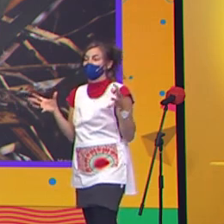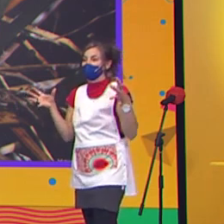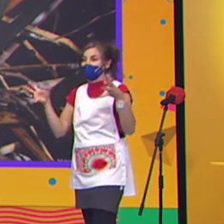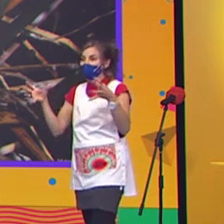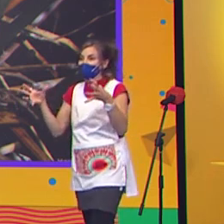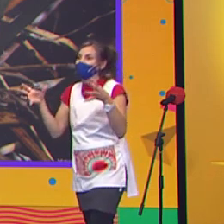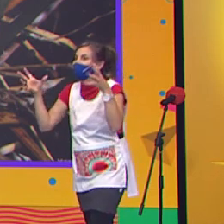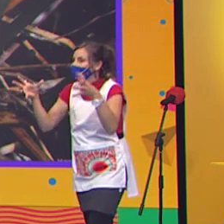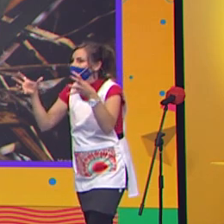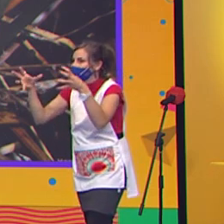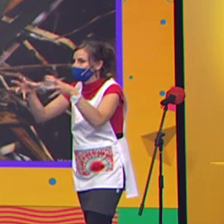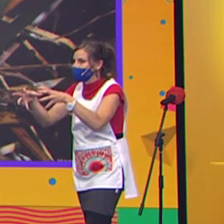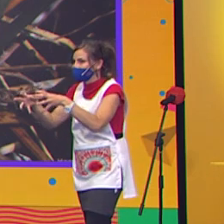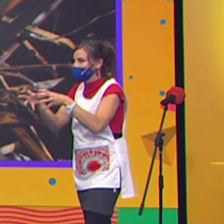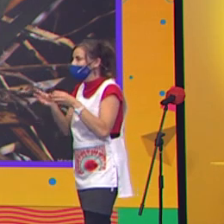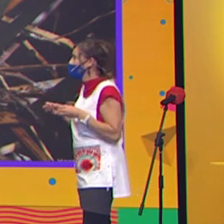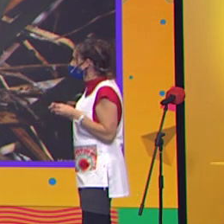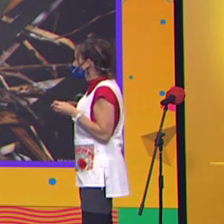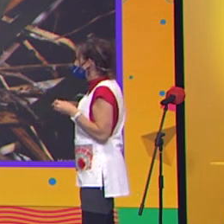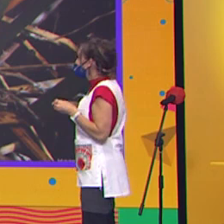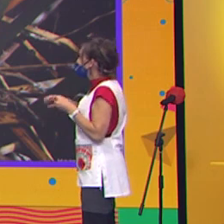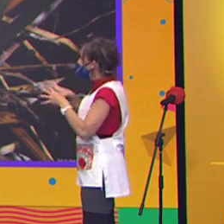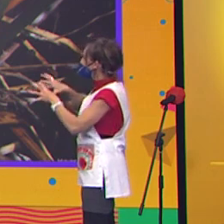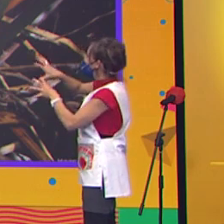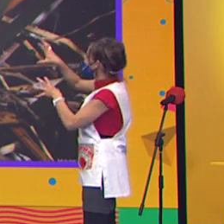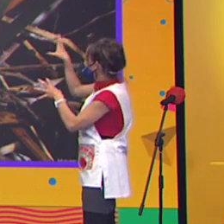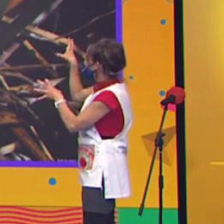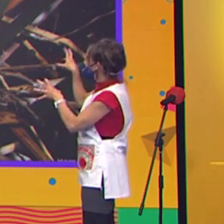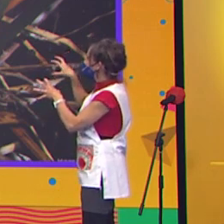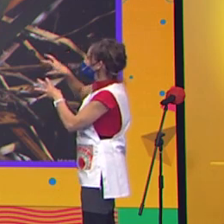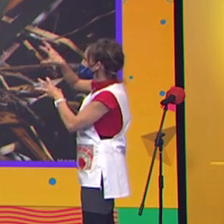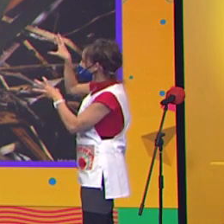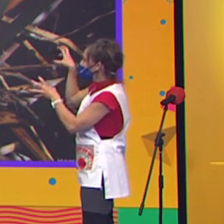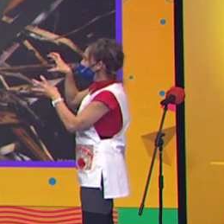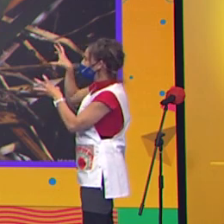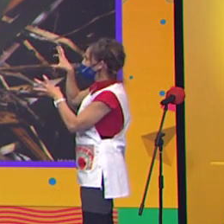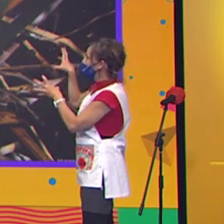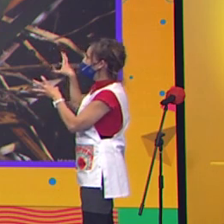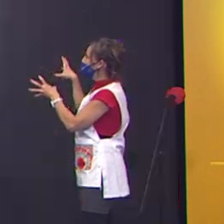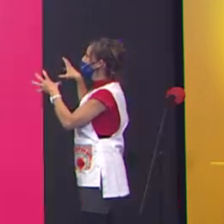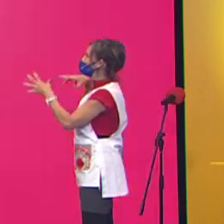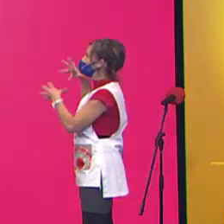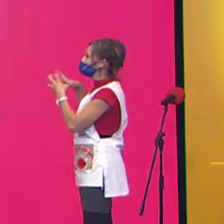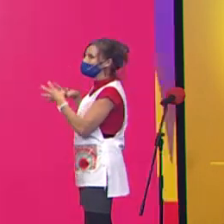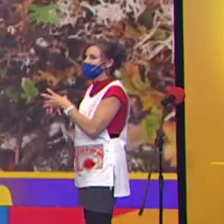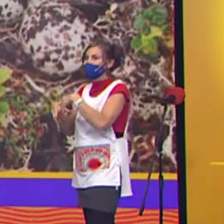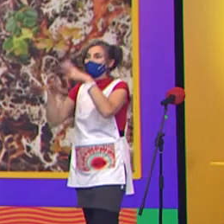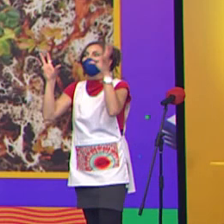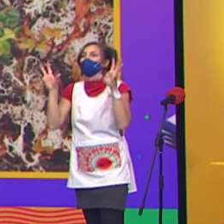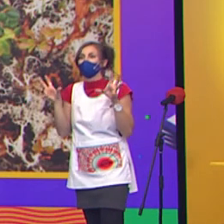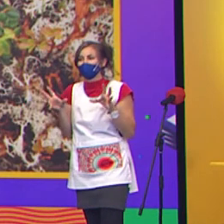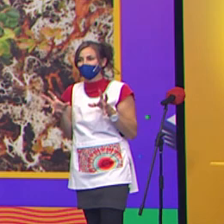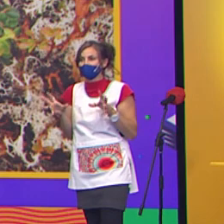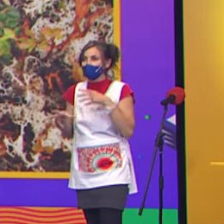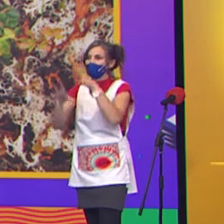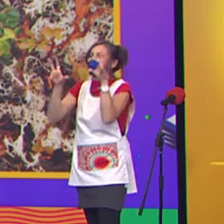los depredadores no vengan a buscar a los huevos. Claro. Entonces también son las ramitas cómo arman el nido para que parezca parte